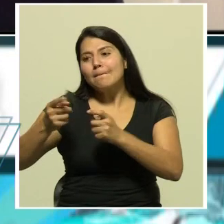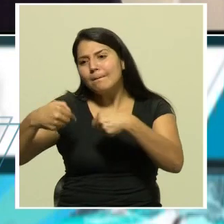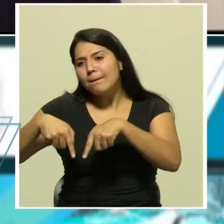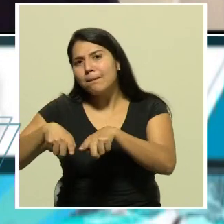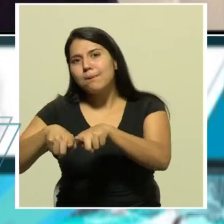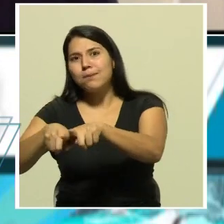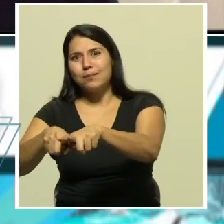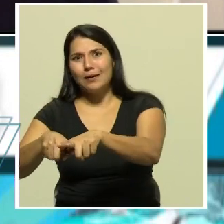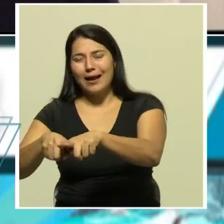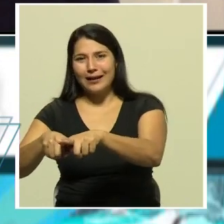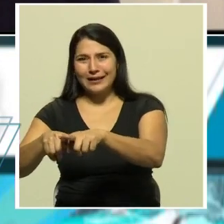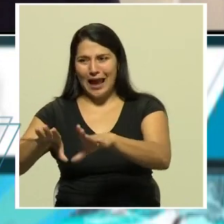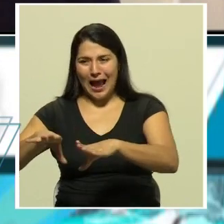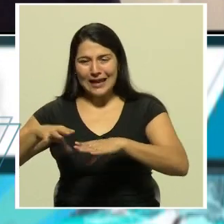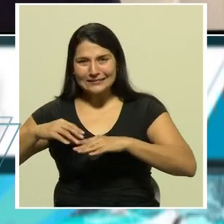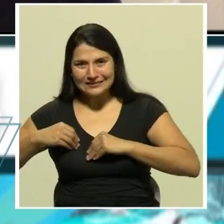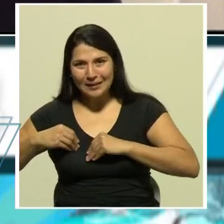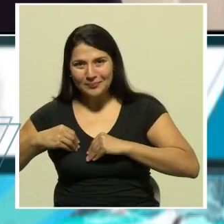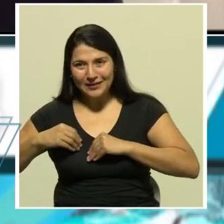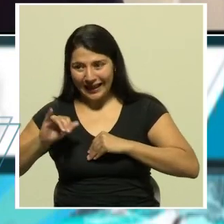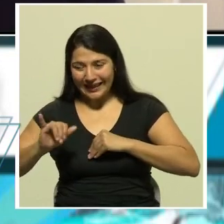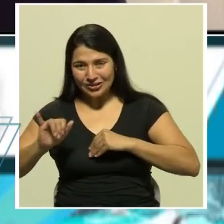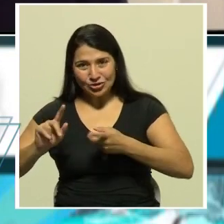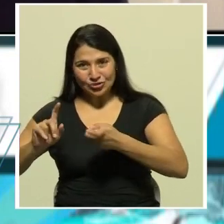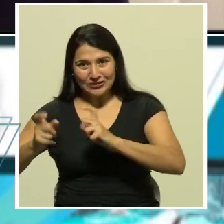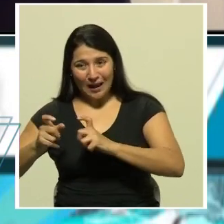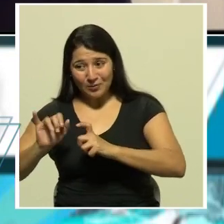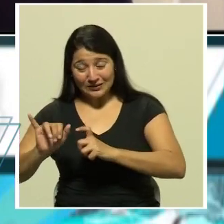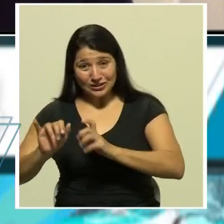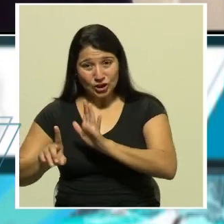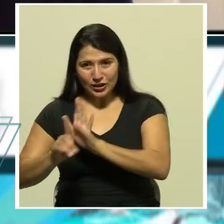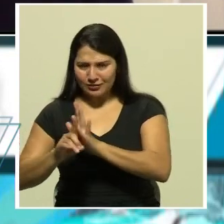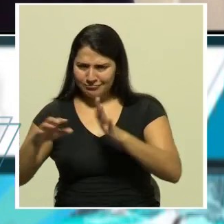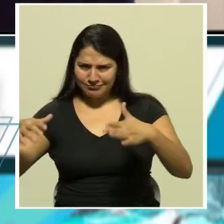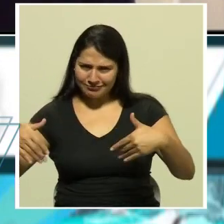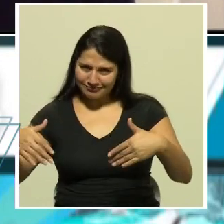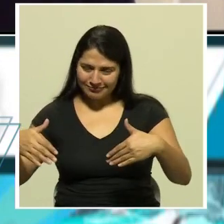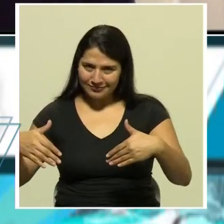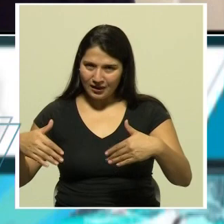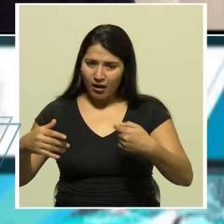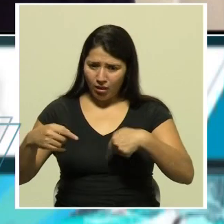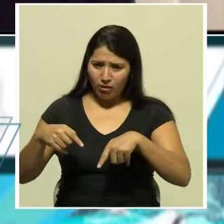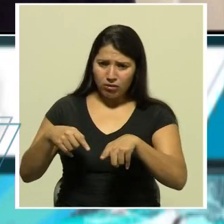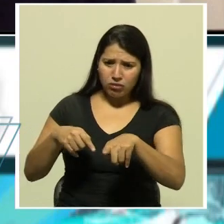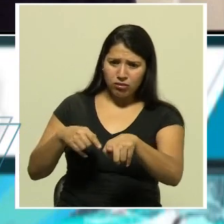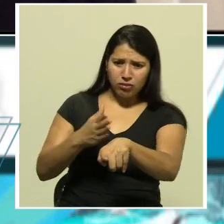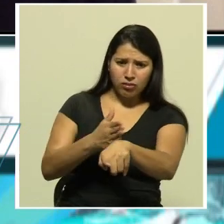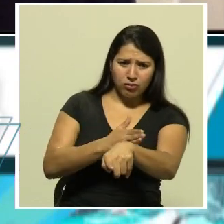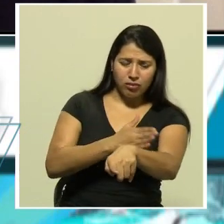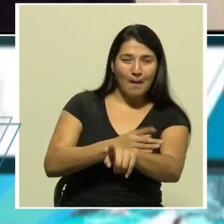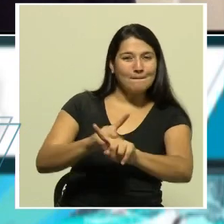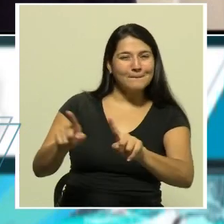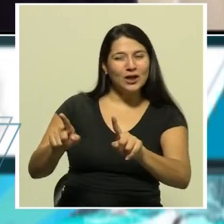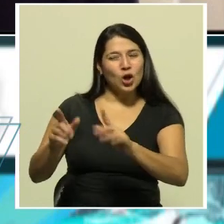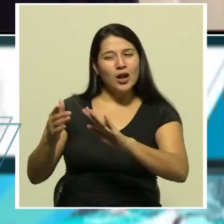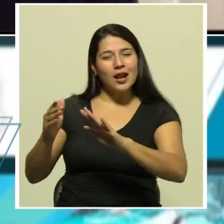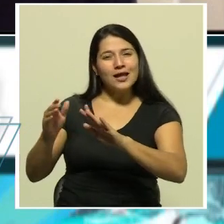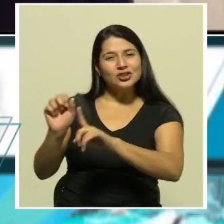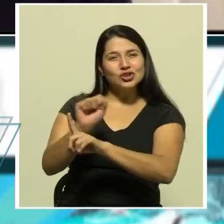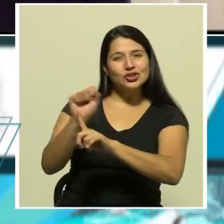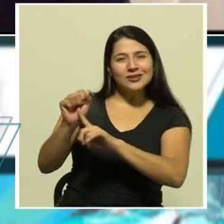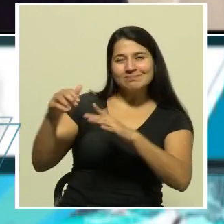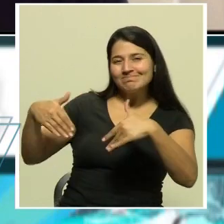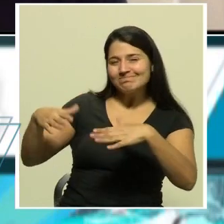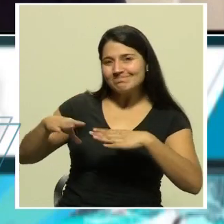hay una aceptación plena de estos derechos. Entonces las mujeres todavía se sienten o nos sentimos